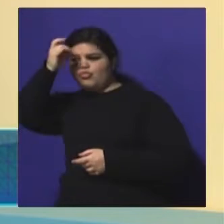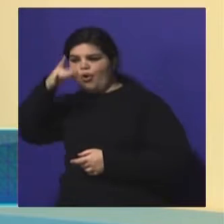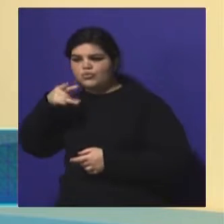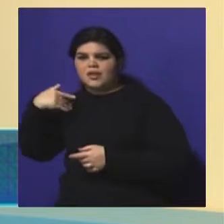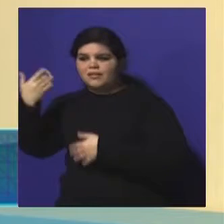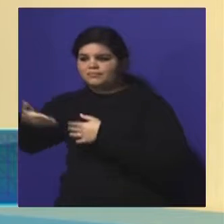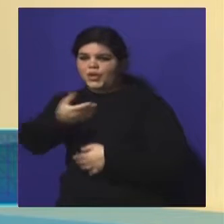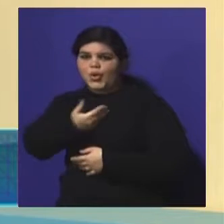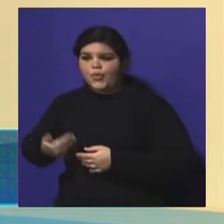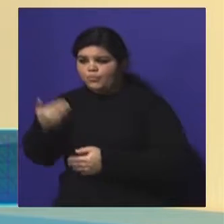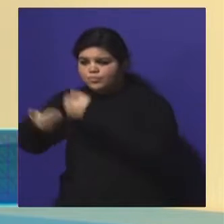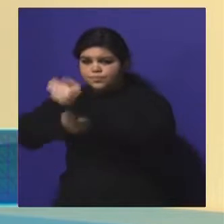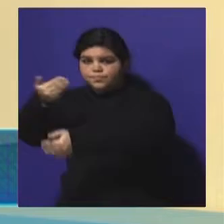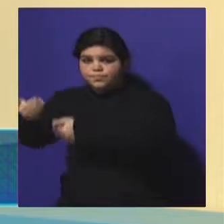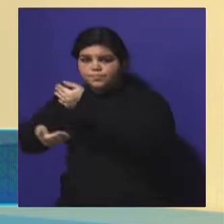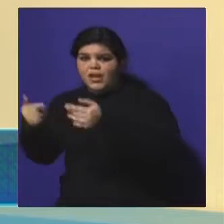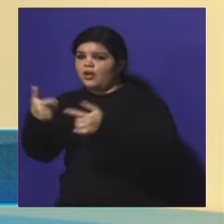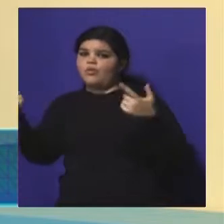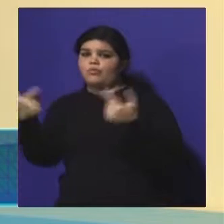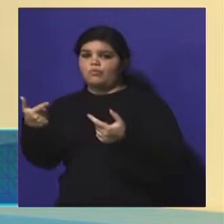provincia. El que quería